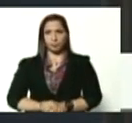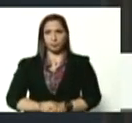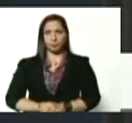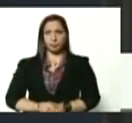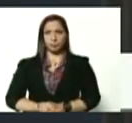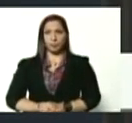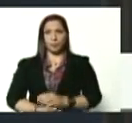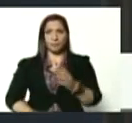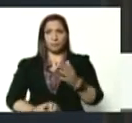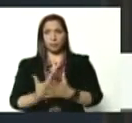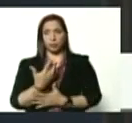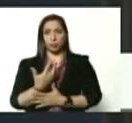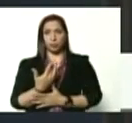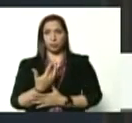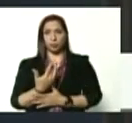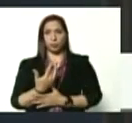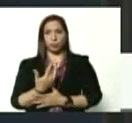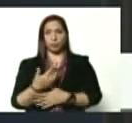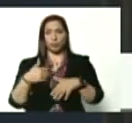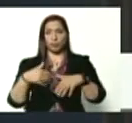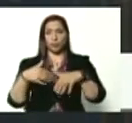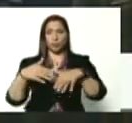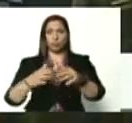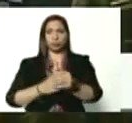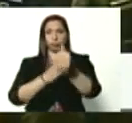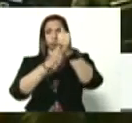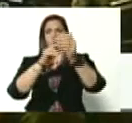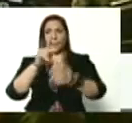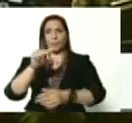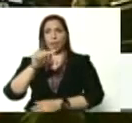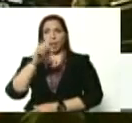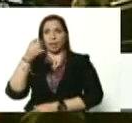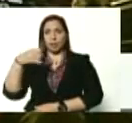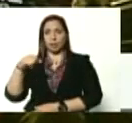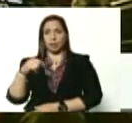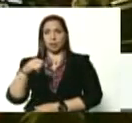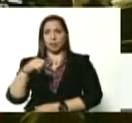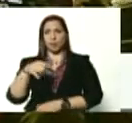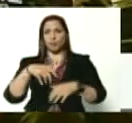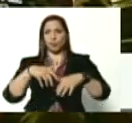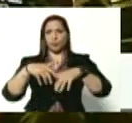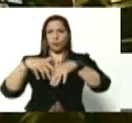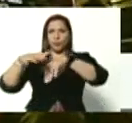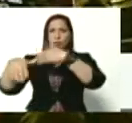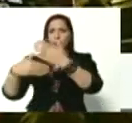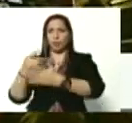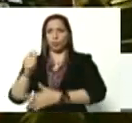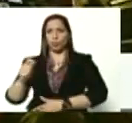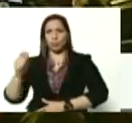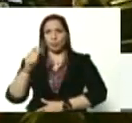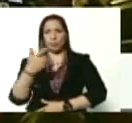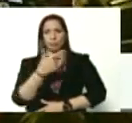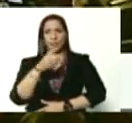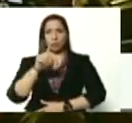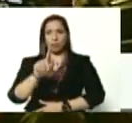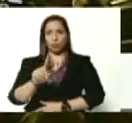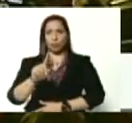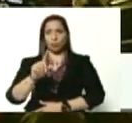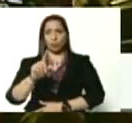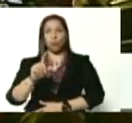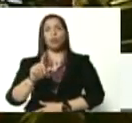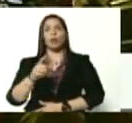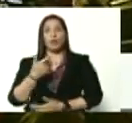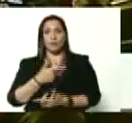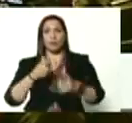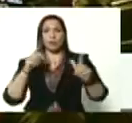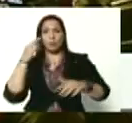de mayo tucupido el ejército que lidera josé antonio para arriba a tu cupido el 31 en guanare el libertador simón